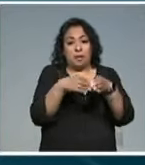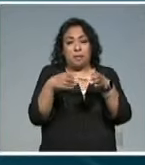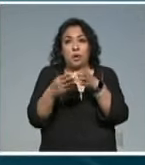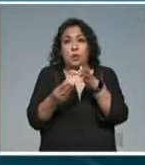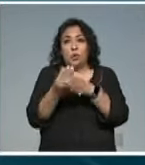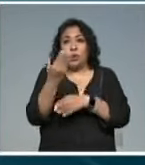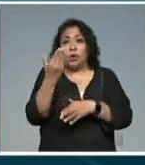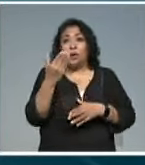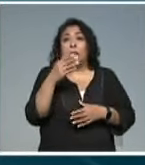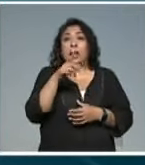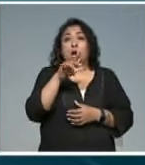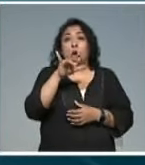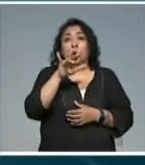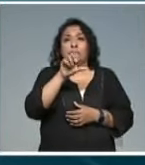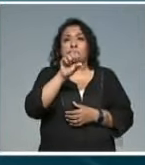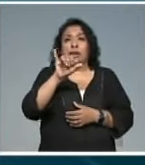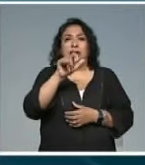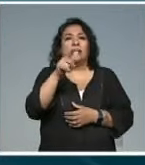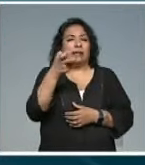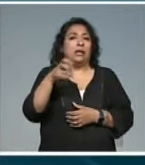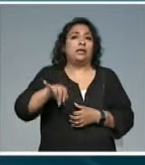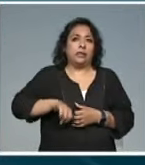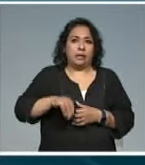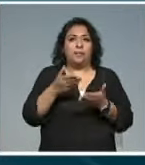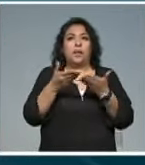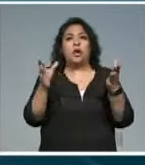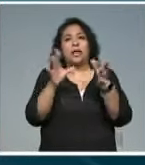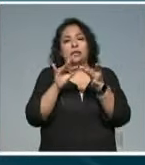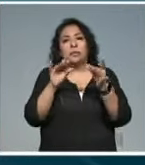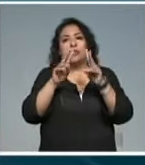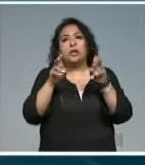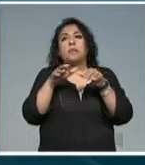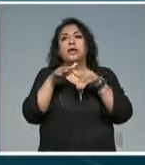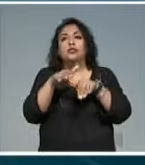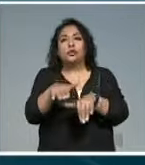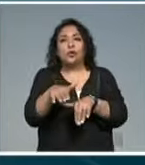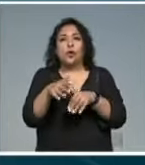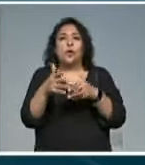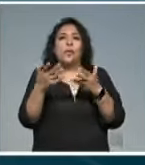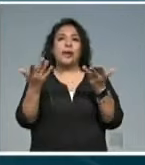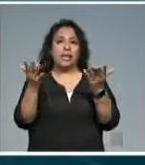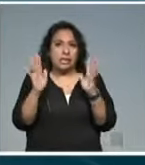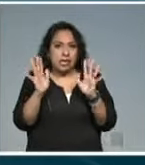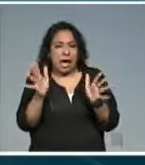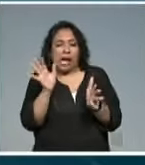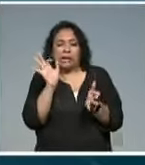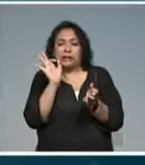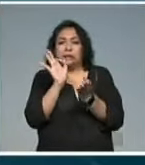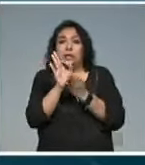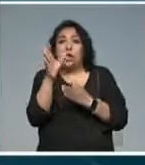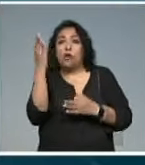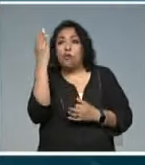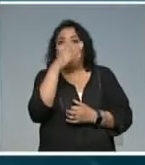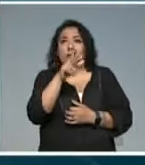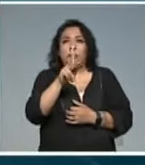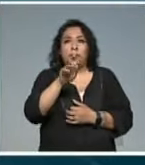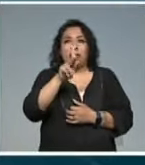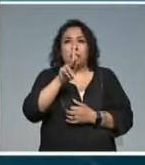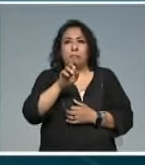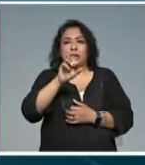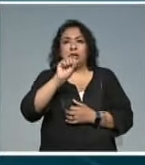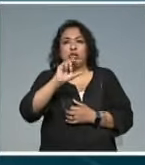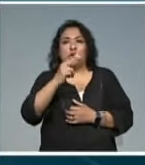Luis Iglesias. Yo creo que eso va a estar muy interesante. Y ahora les comentamos acerca de algo que ya se aproxima. Las fotografías de Pepe Sojo